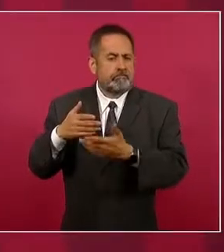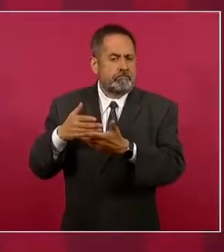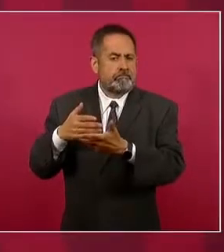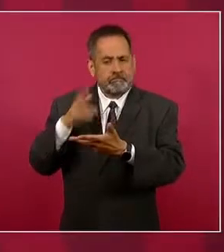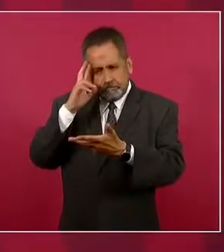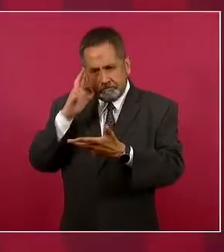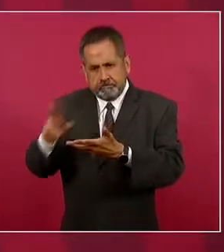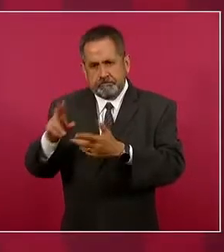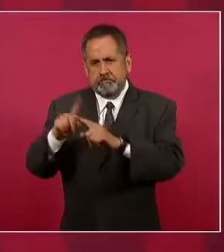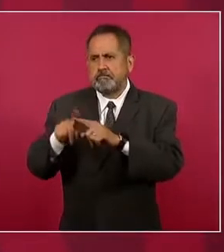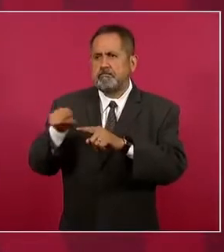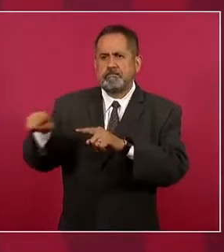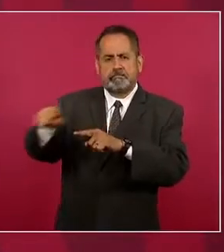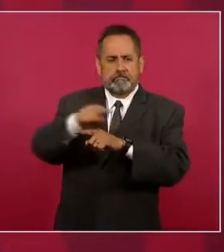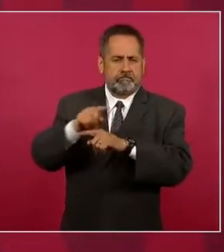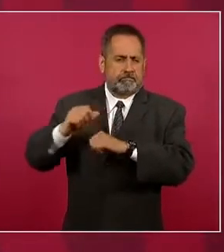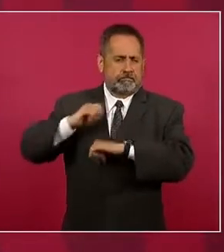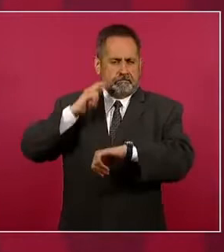instancias